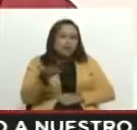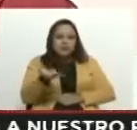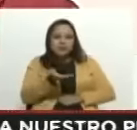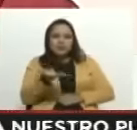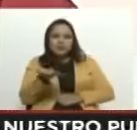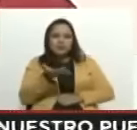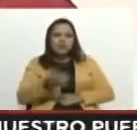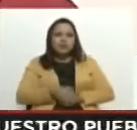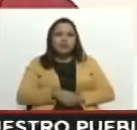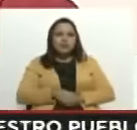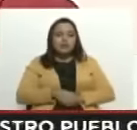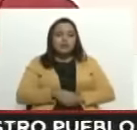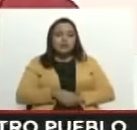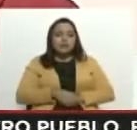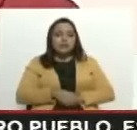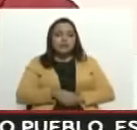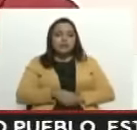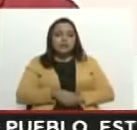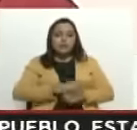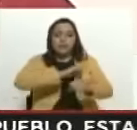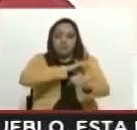de argumentos lógicos,